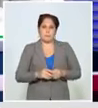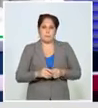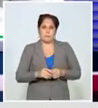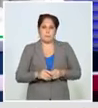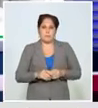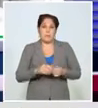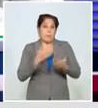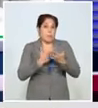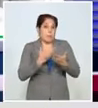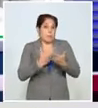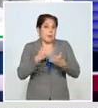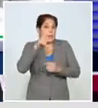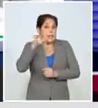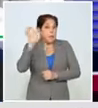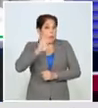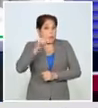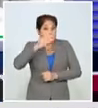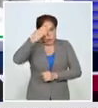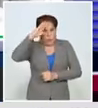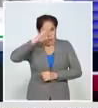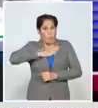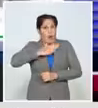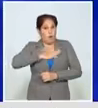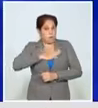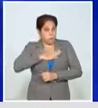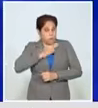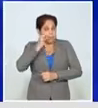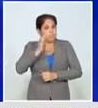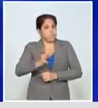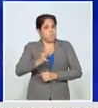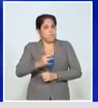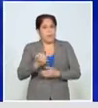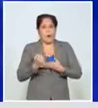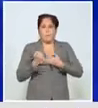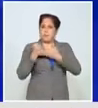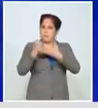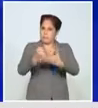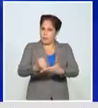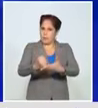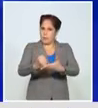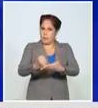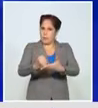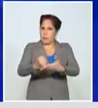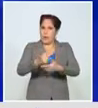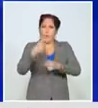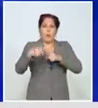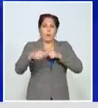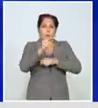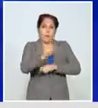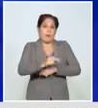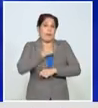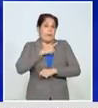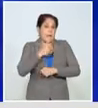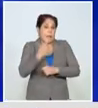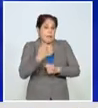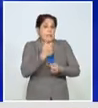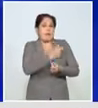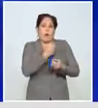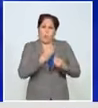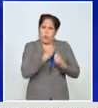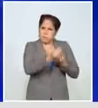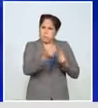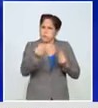vacunales 100% cubanos. Y por supuesto que va a estar también el apoyo a los países más necesitados, doctor. Así, Pepe,